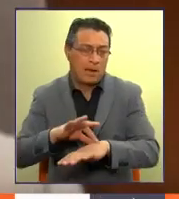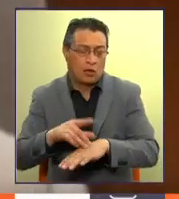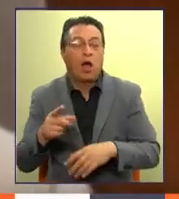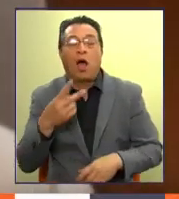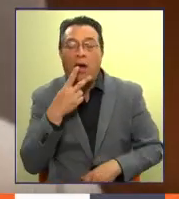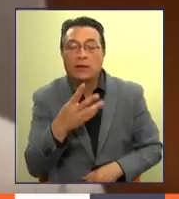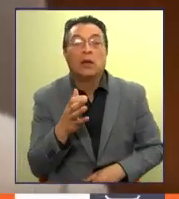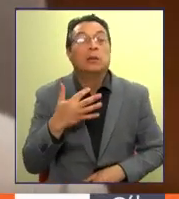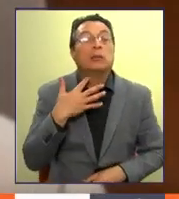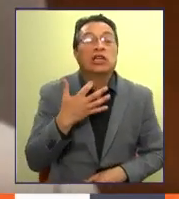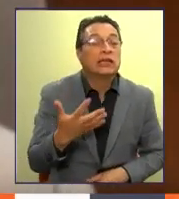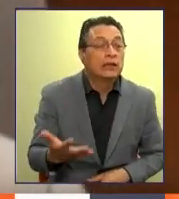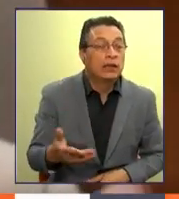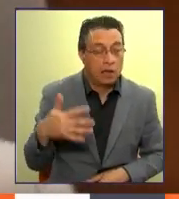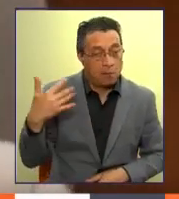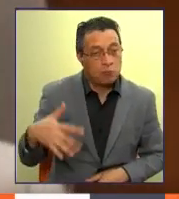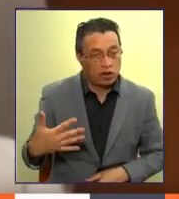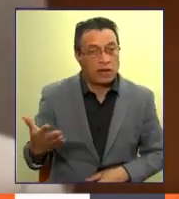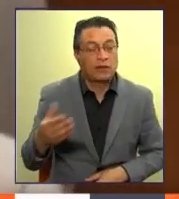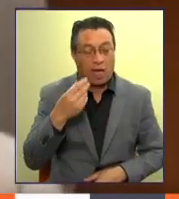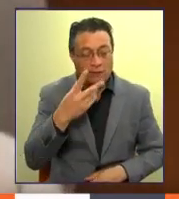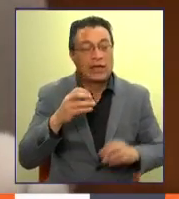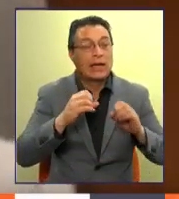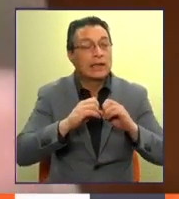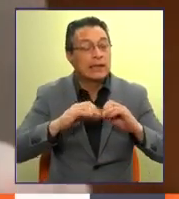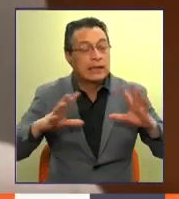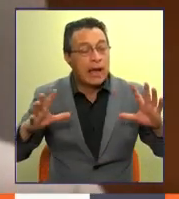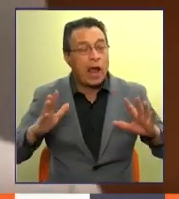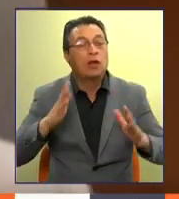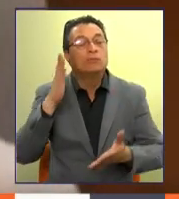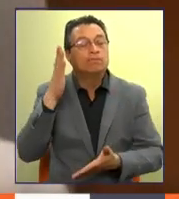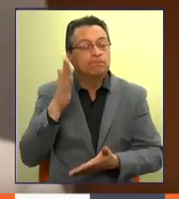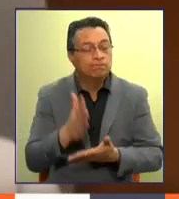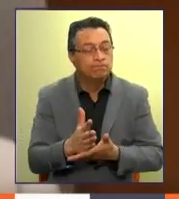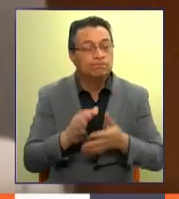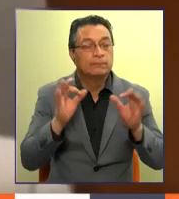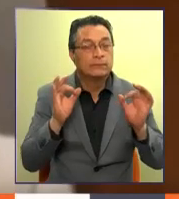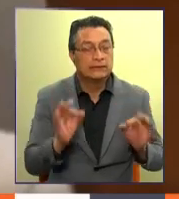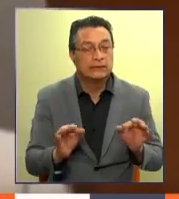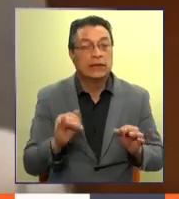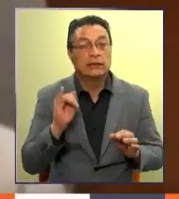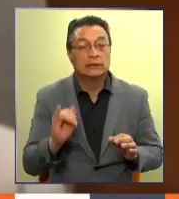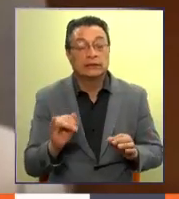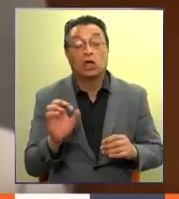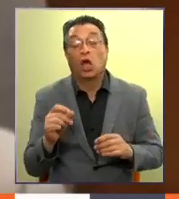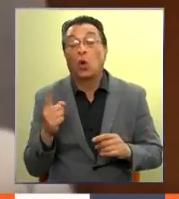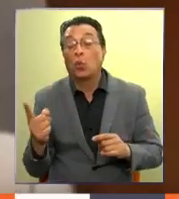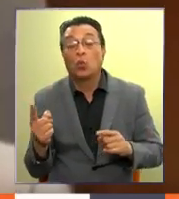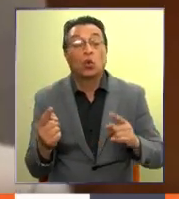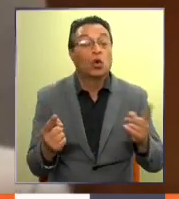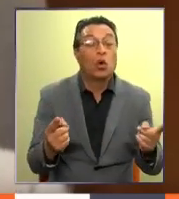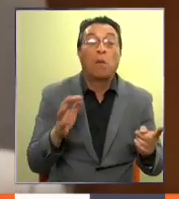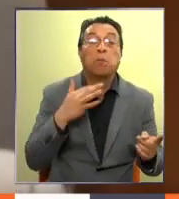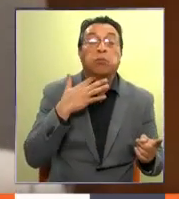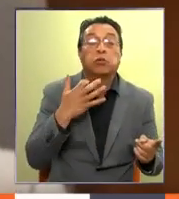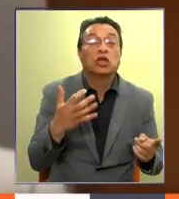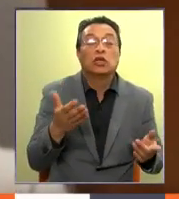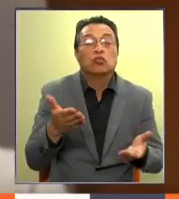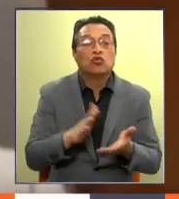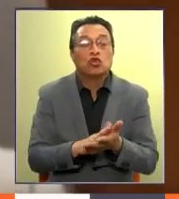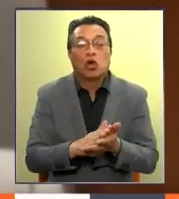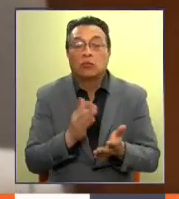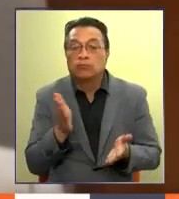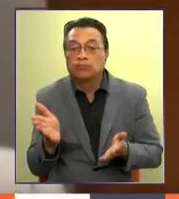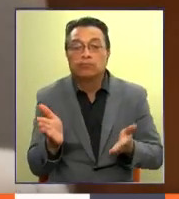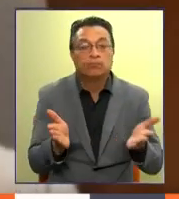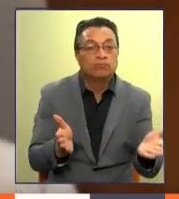podría de alguna manera determinar claramente si se opta por una u otra teoría. Y